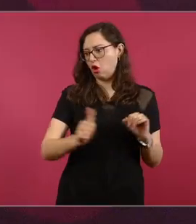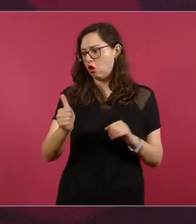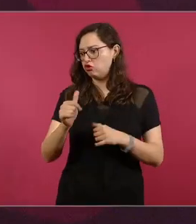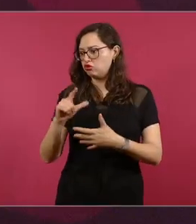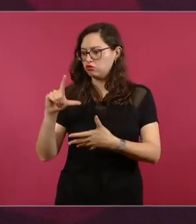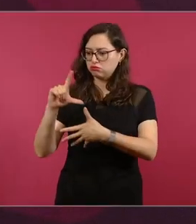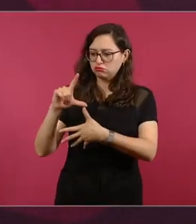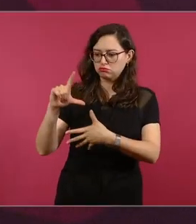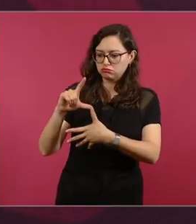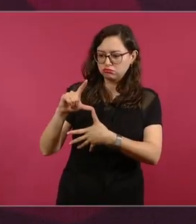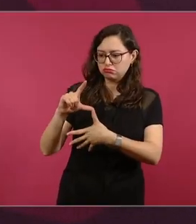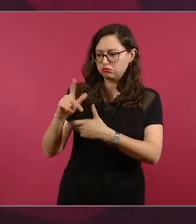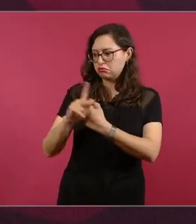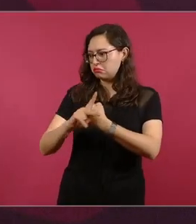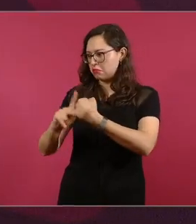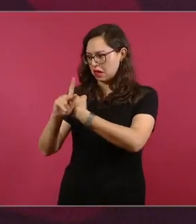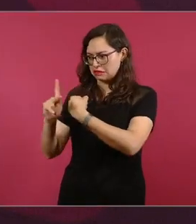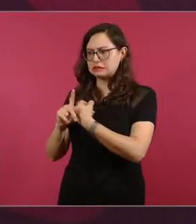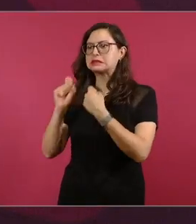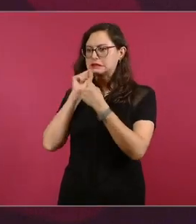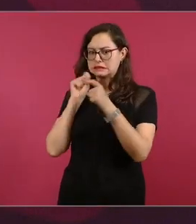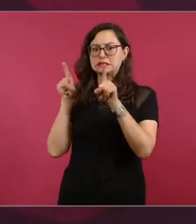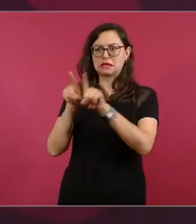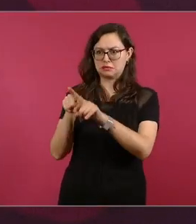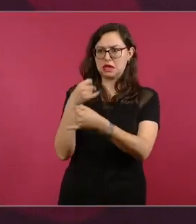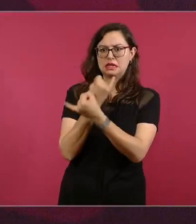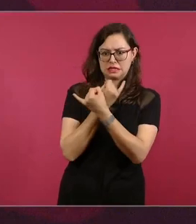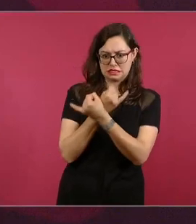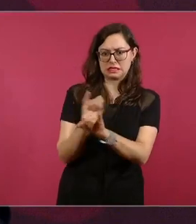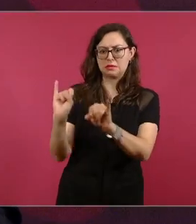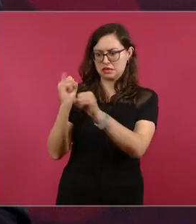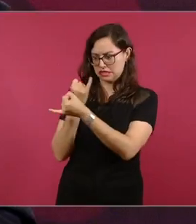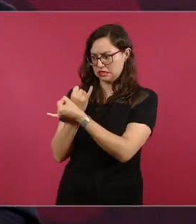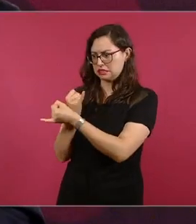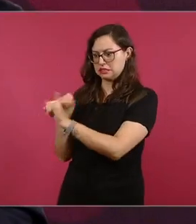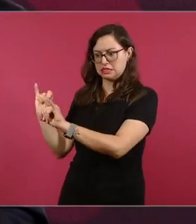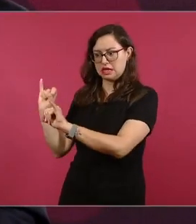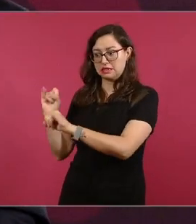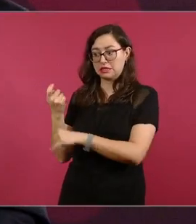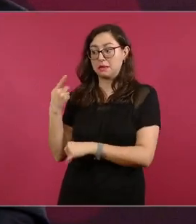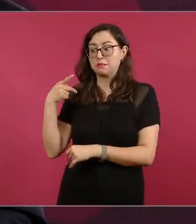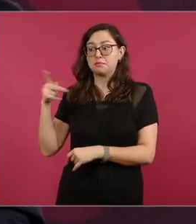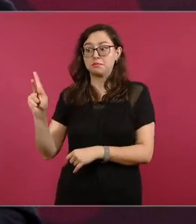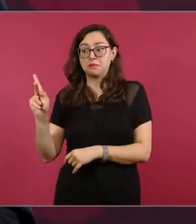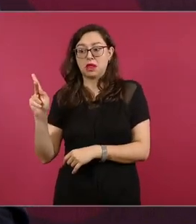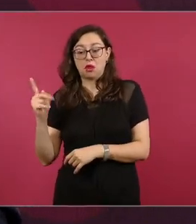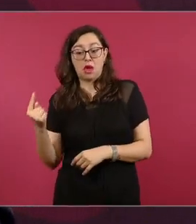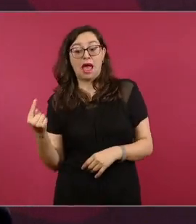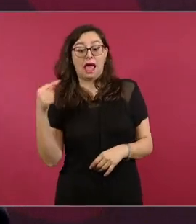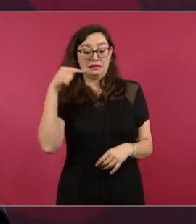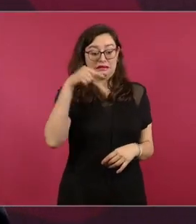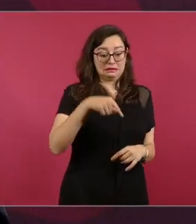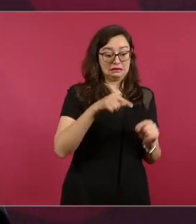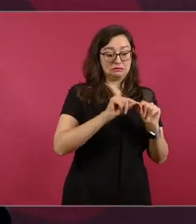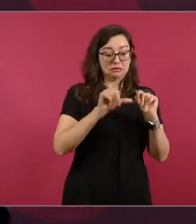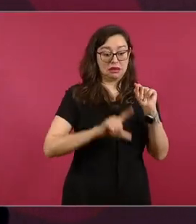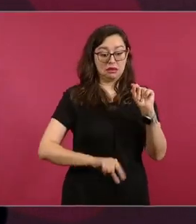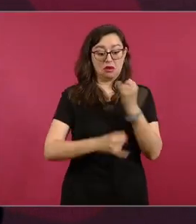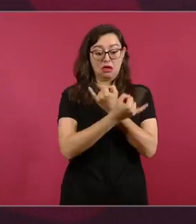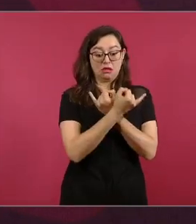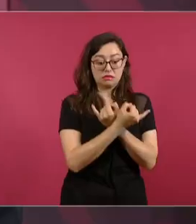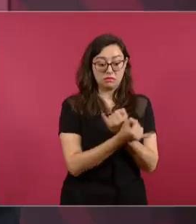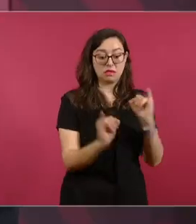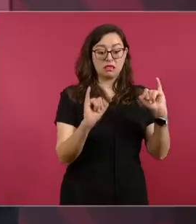a España se hizo acompañar de la abolición de la esclavitud, de la